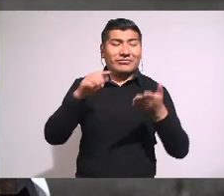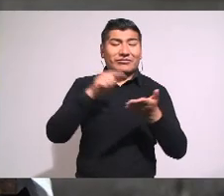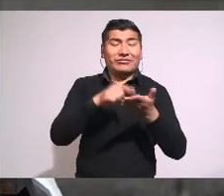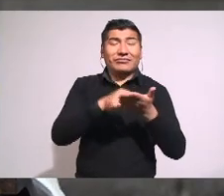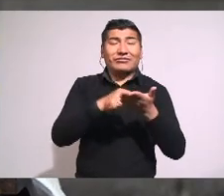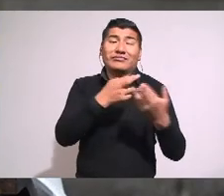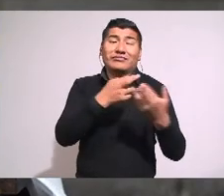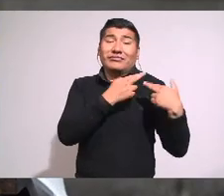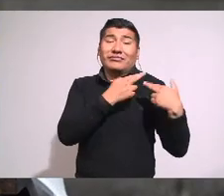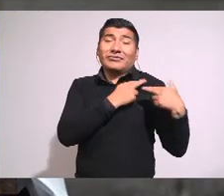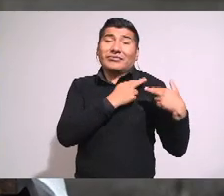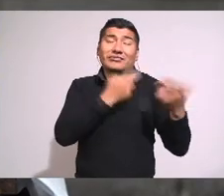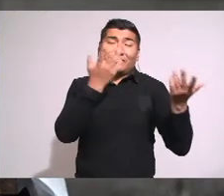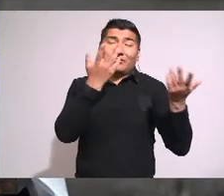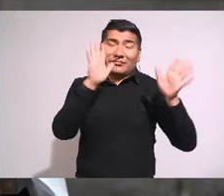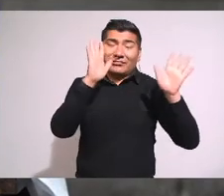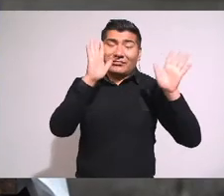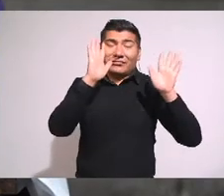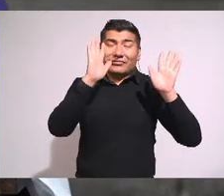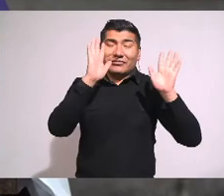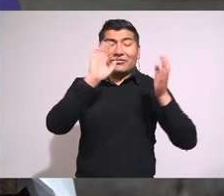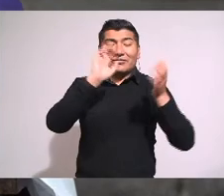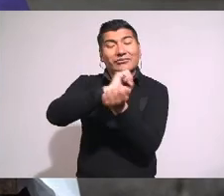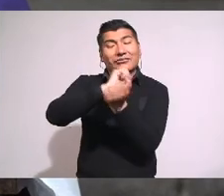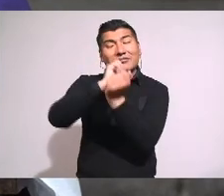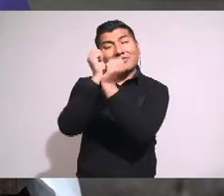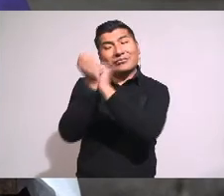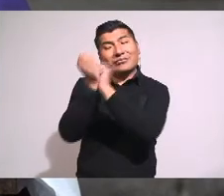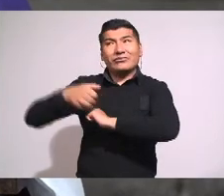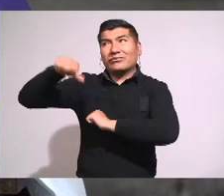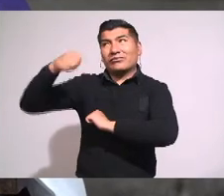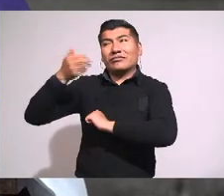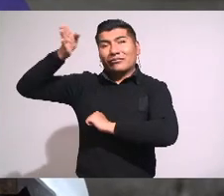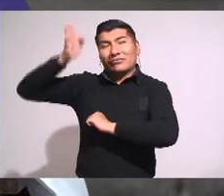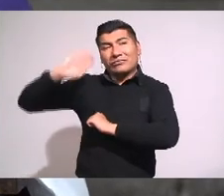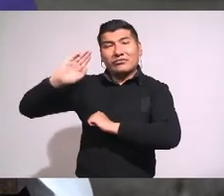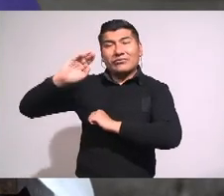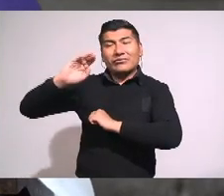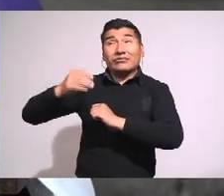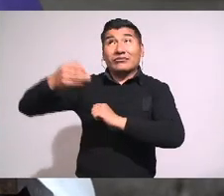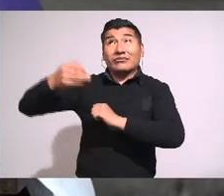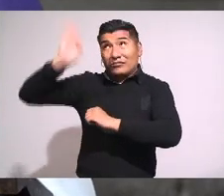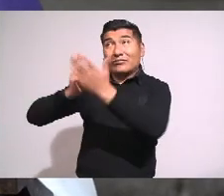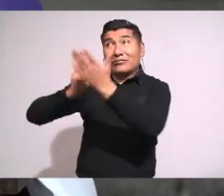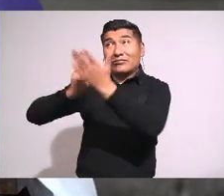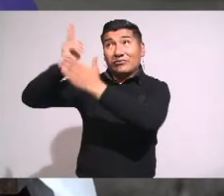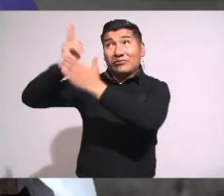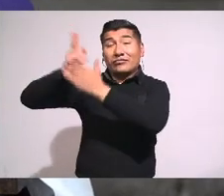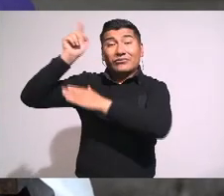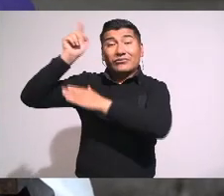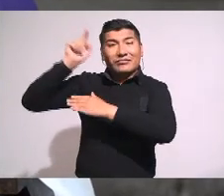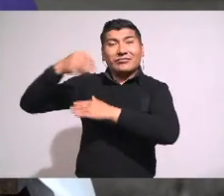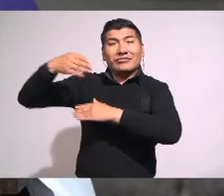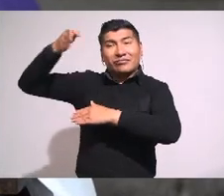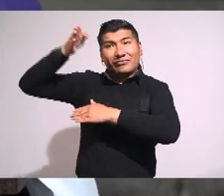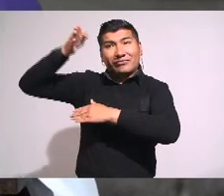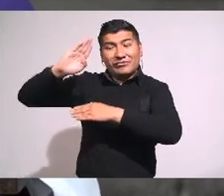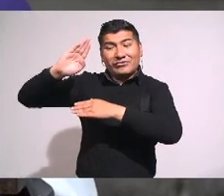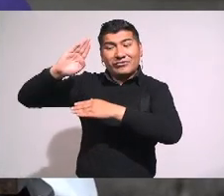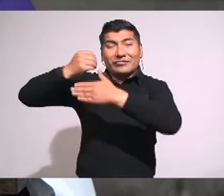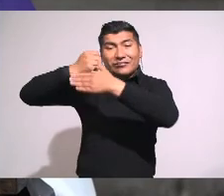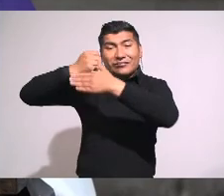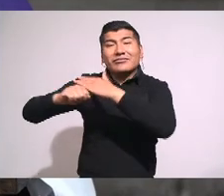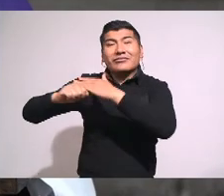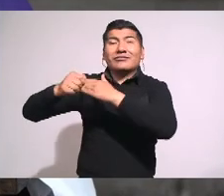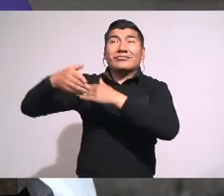responsabilidad, inmediatamente cambiamos de Dios. Nos pasamos del Dios verdadero, del Dios del pesebre, del